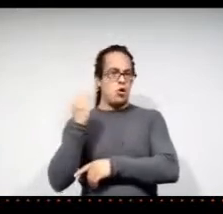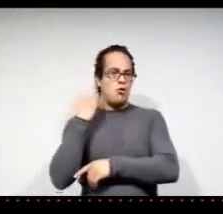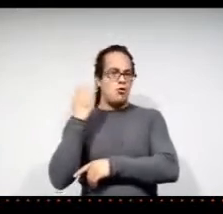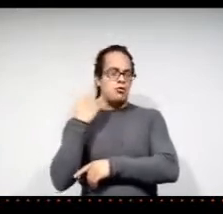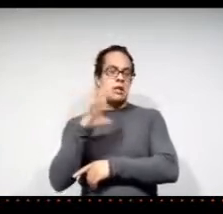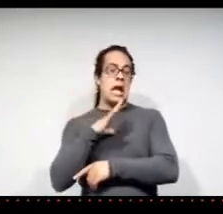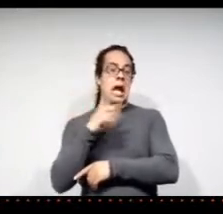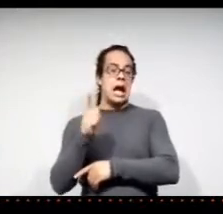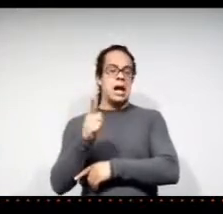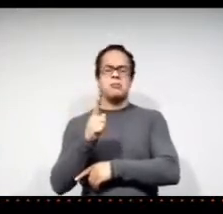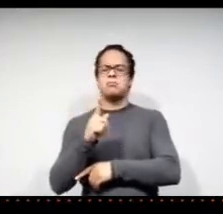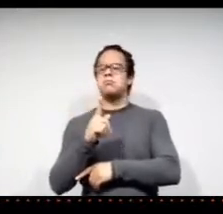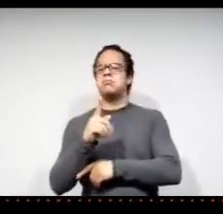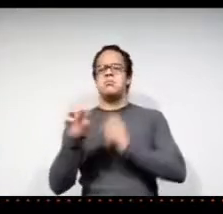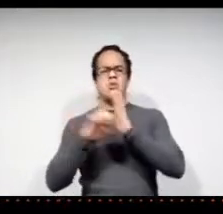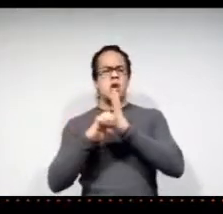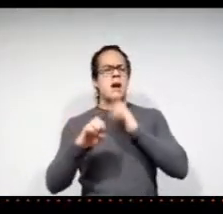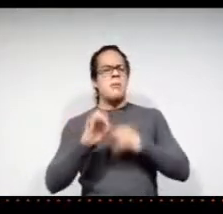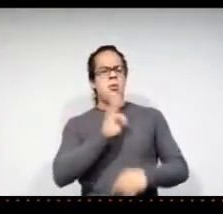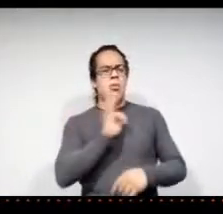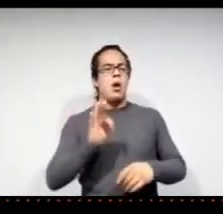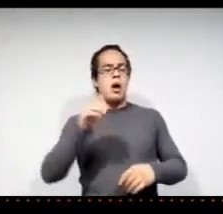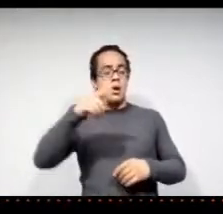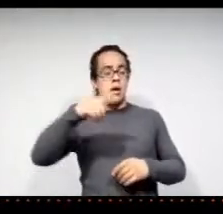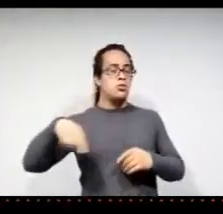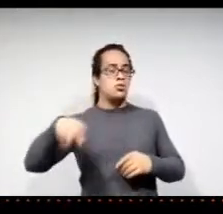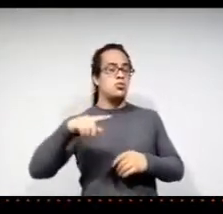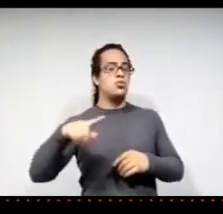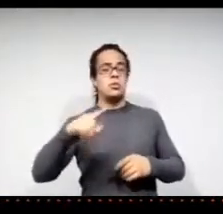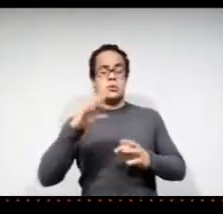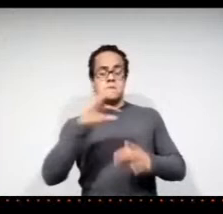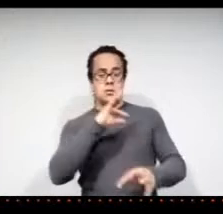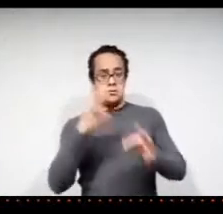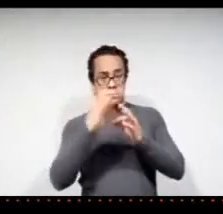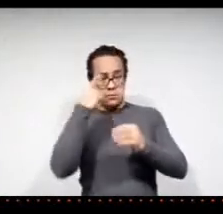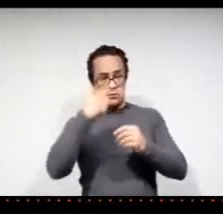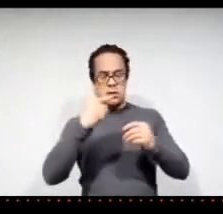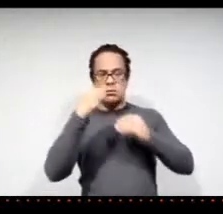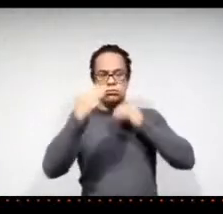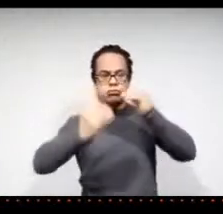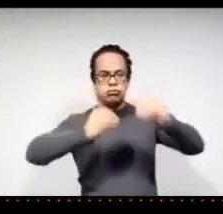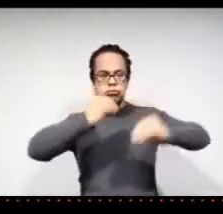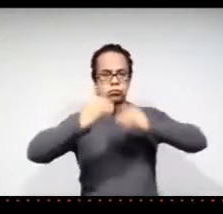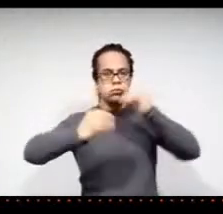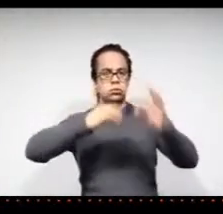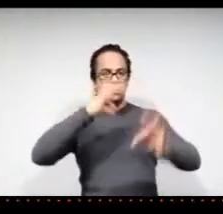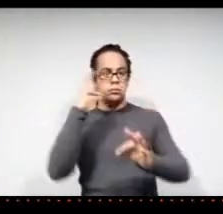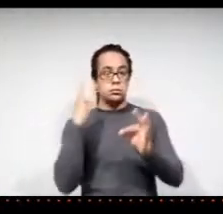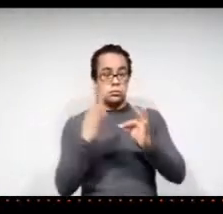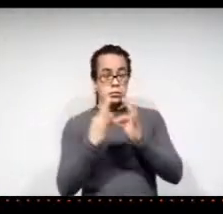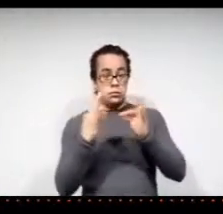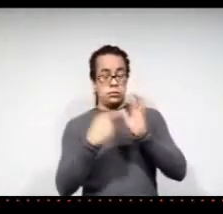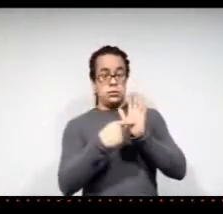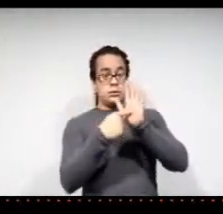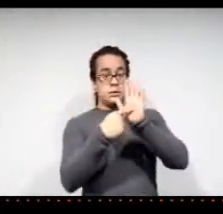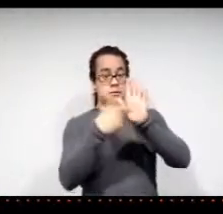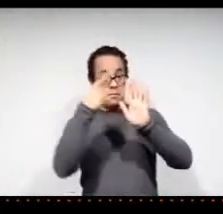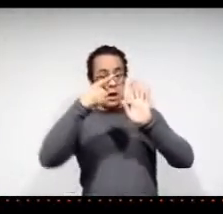la capacidad ya construida de generar procesos dialógicos efectivos que permitan